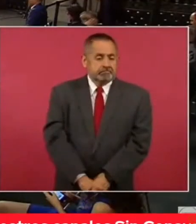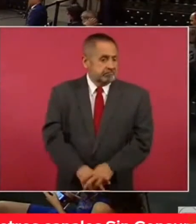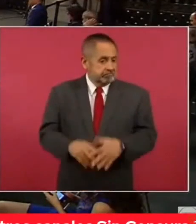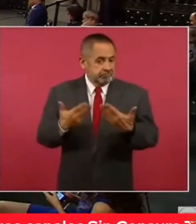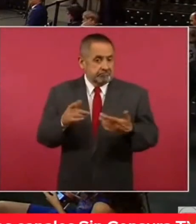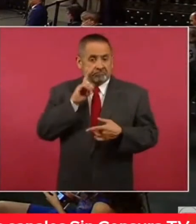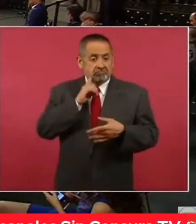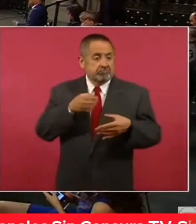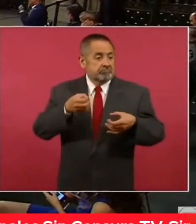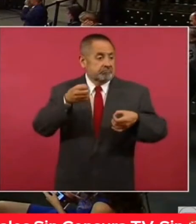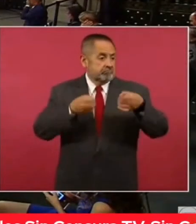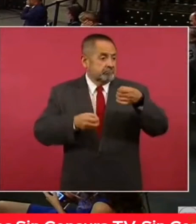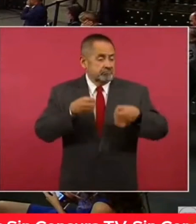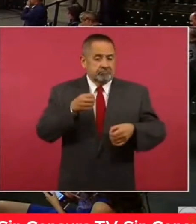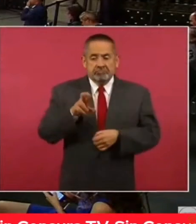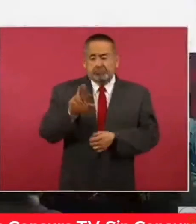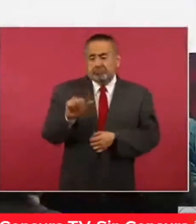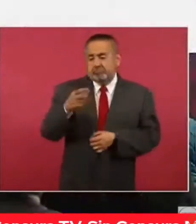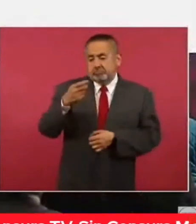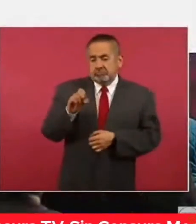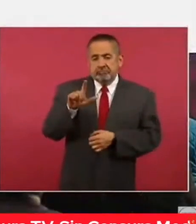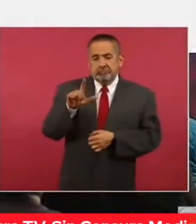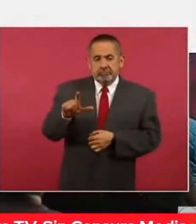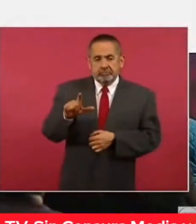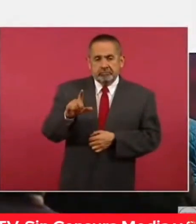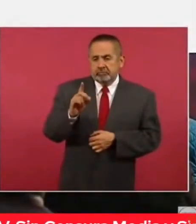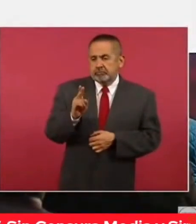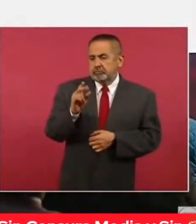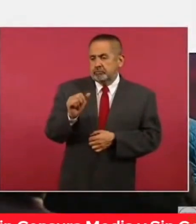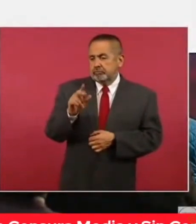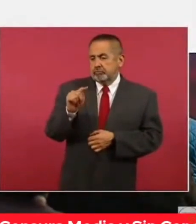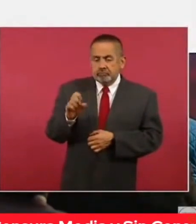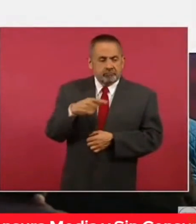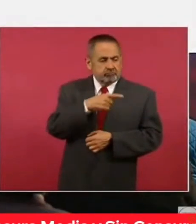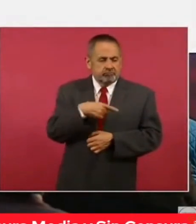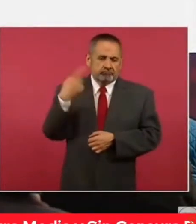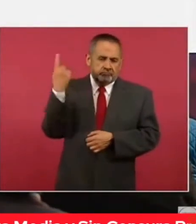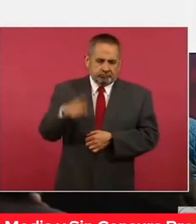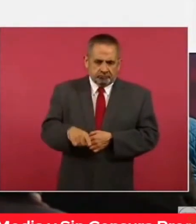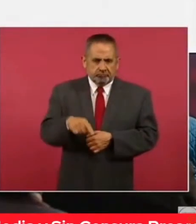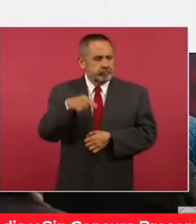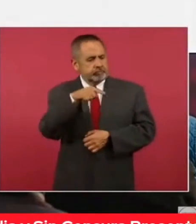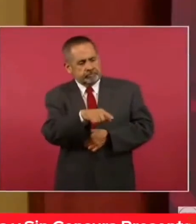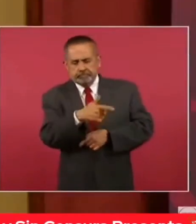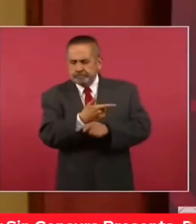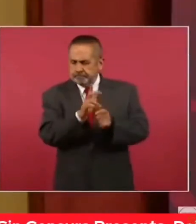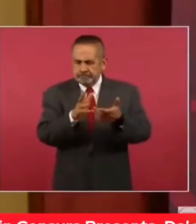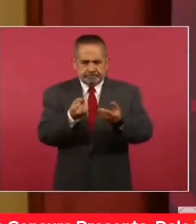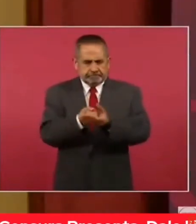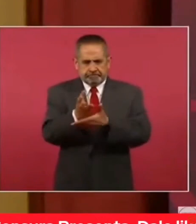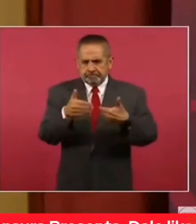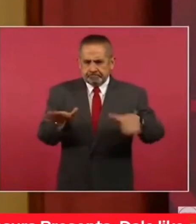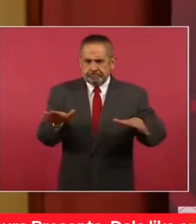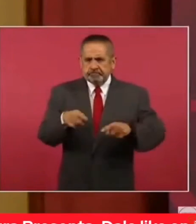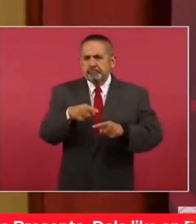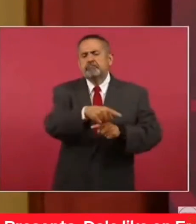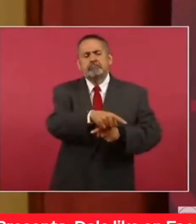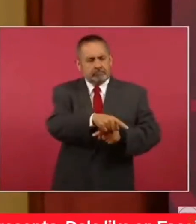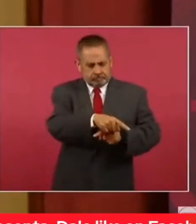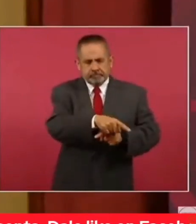la labor de la jueza Raquel y Beto arte Cedillo quien ordenó la inmediata libertad claro adelante